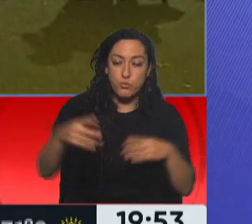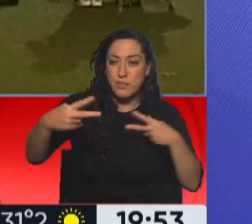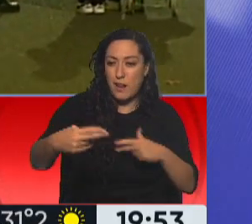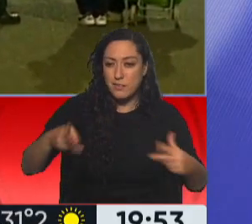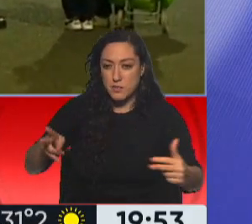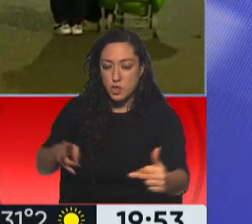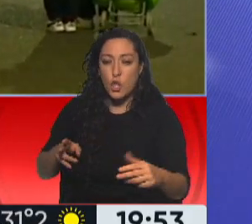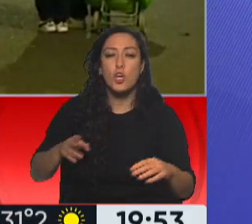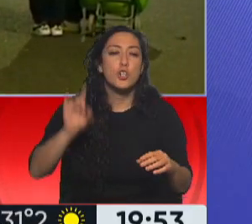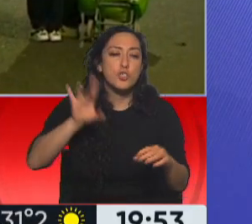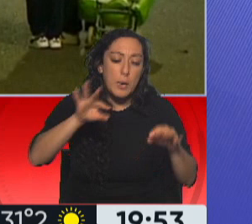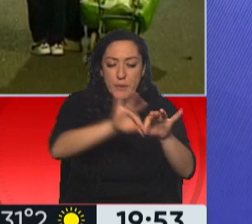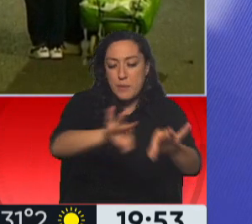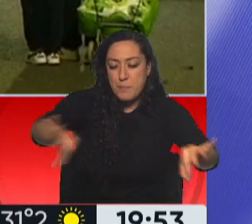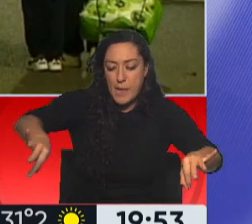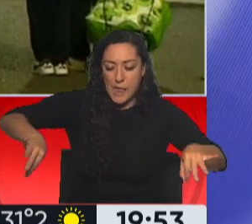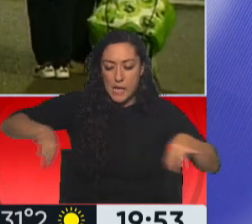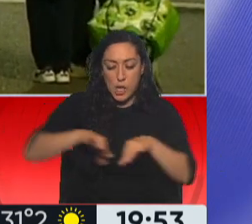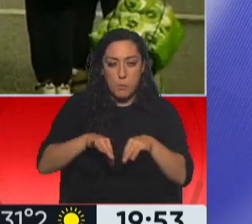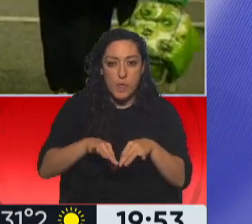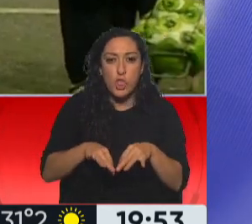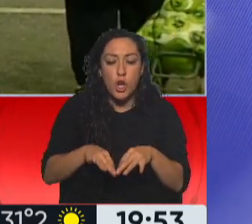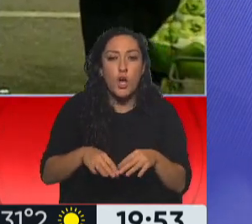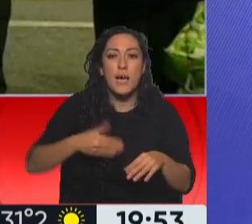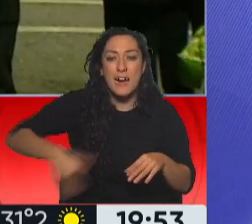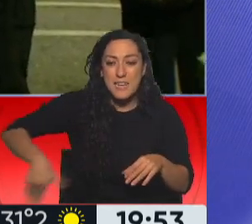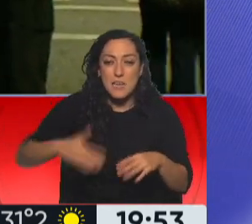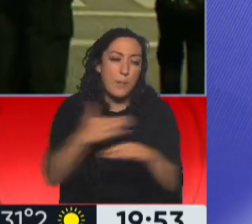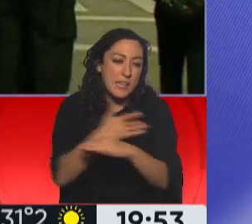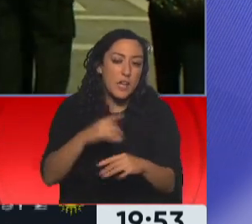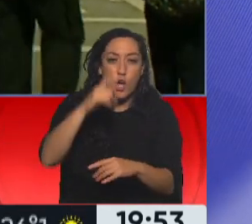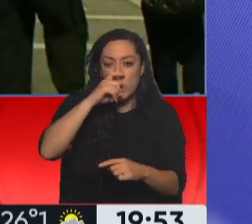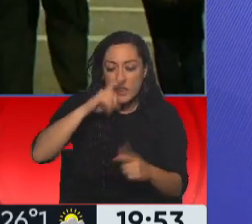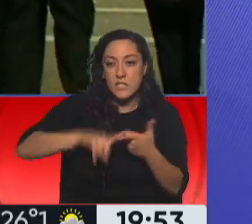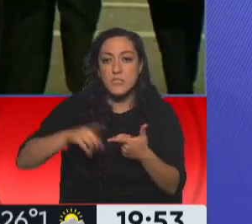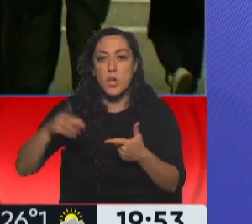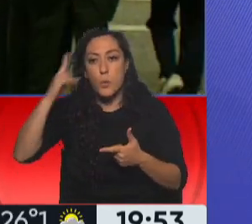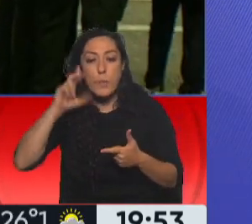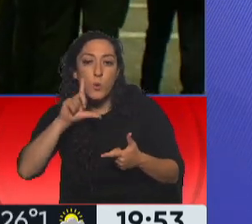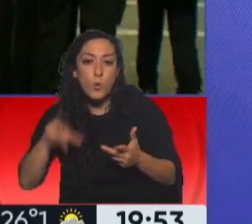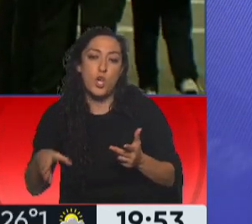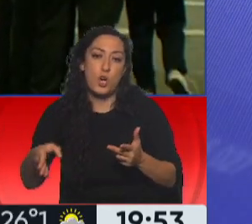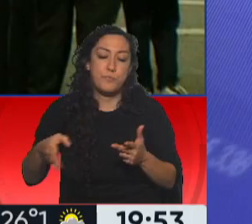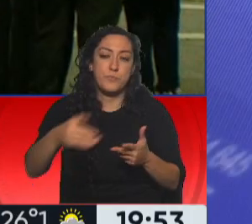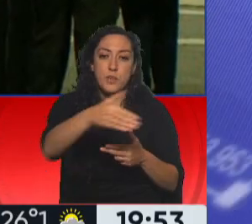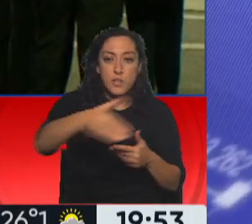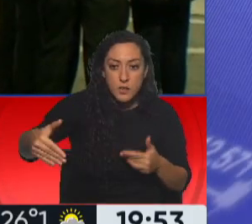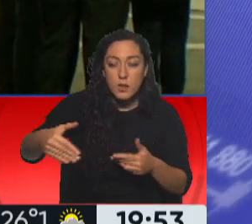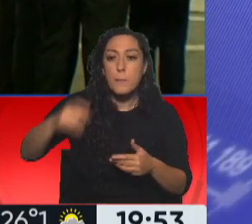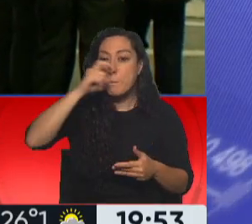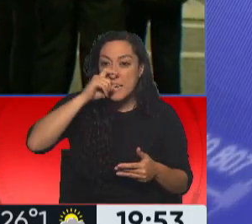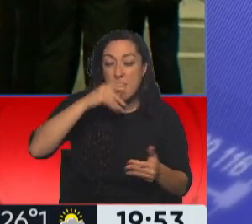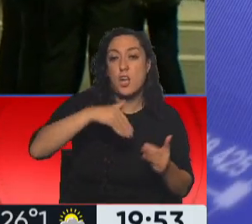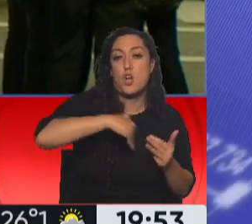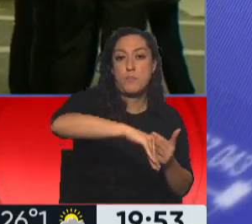en un perímetro, ¿no? Un perímetro que ocupará las calles, las avenidas Corrientes, 9 de Julio, Avenida